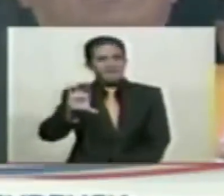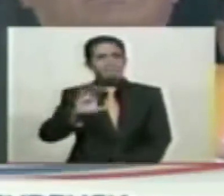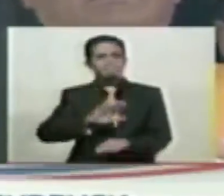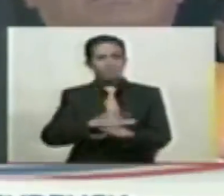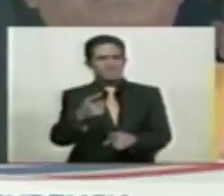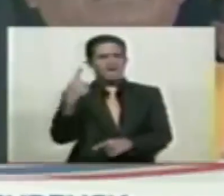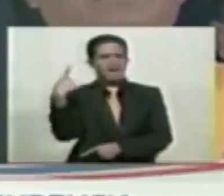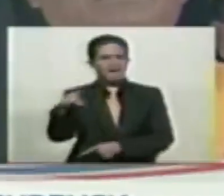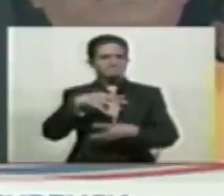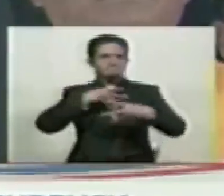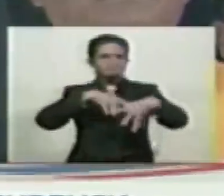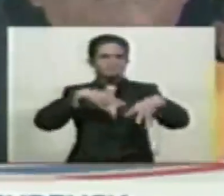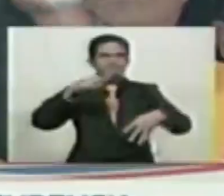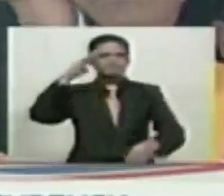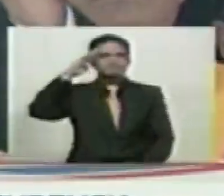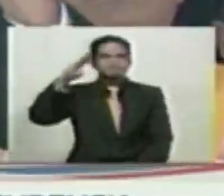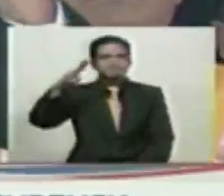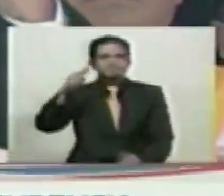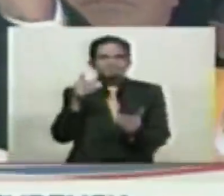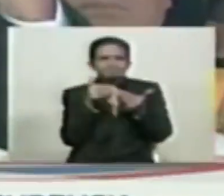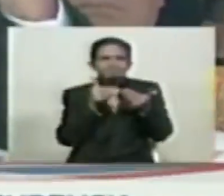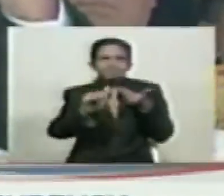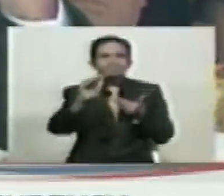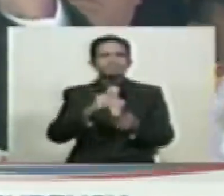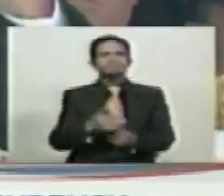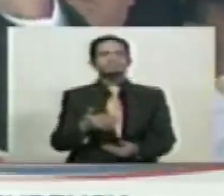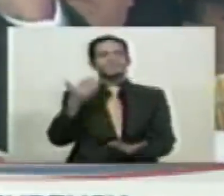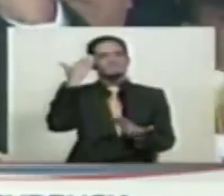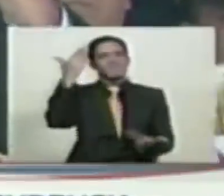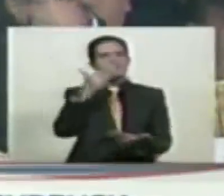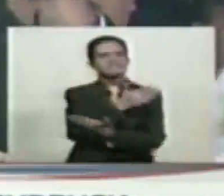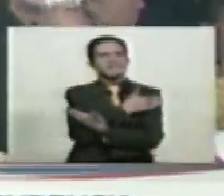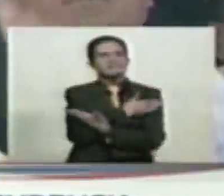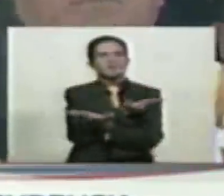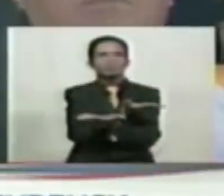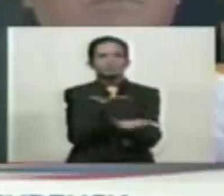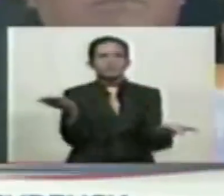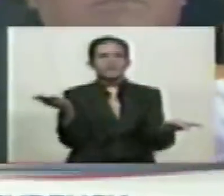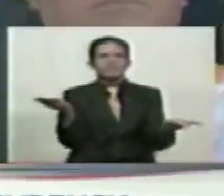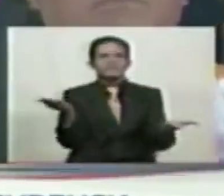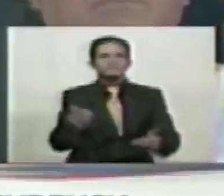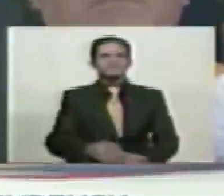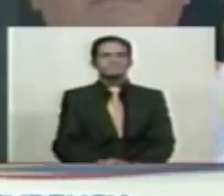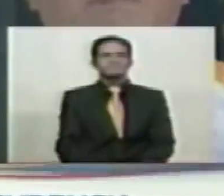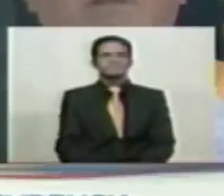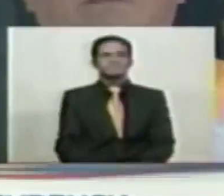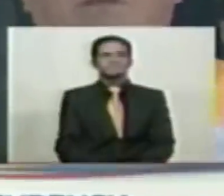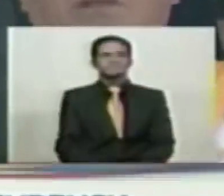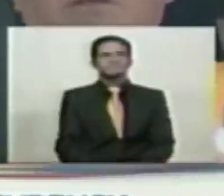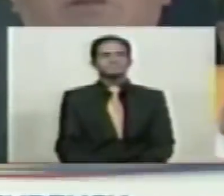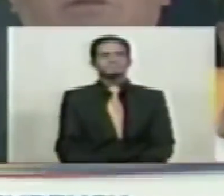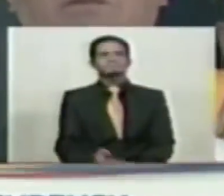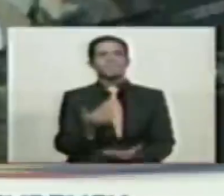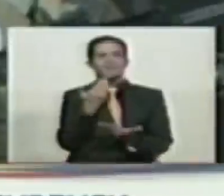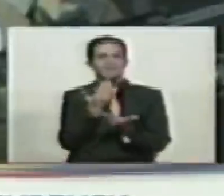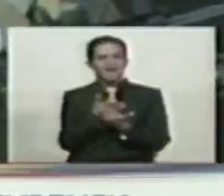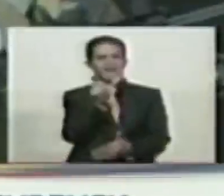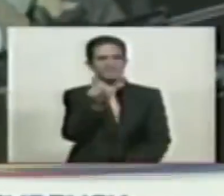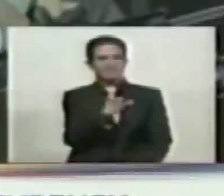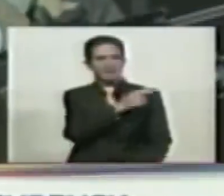Fuerza Armada Nacional Bolivariana para rato. Felicidades, felicitaciones. Gracias, mi comandante en